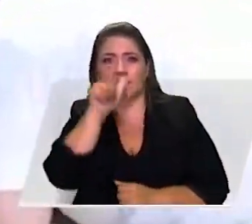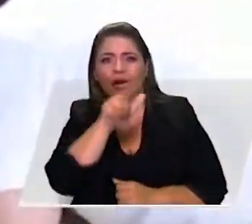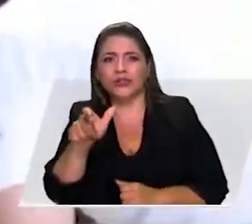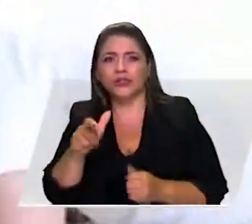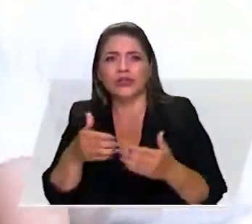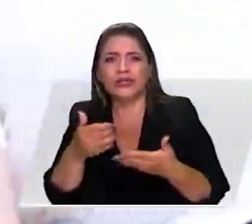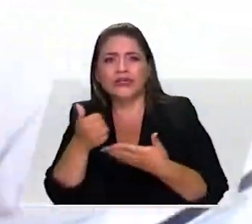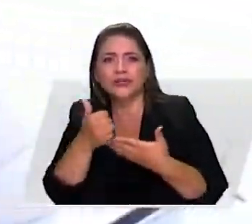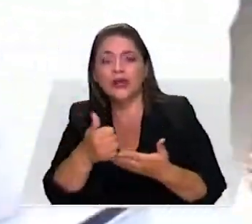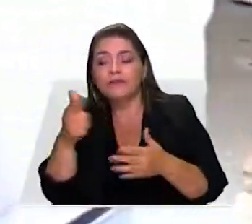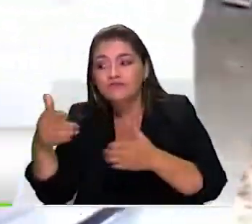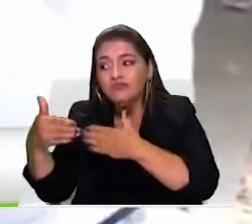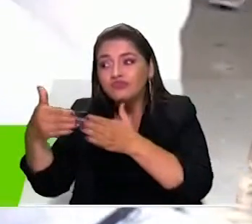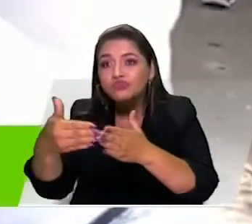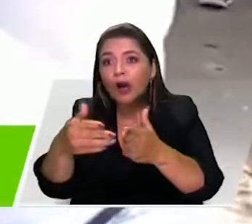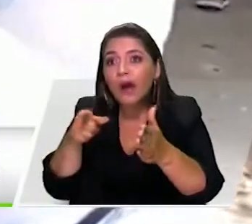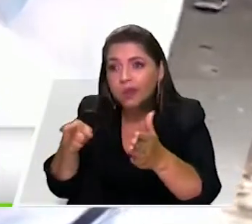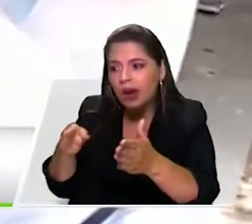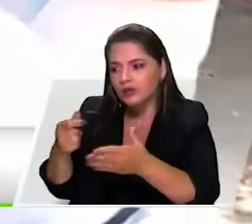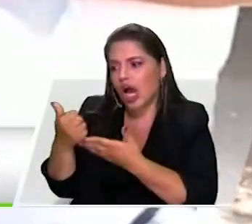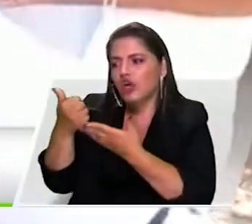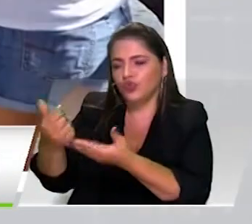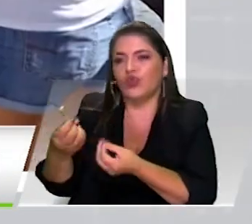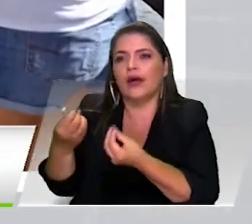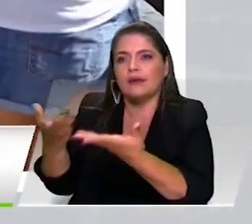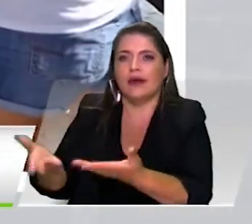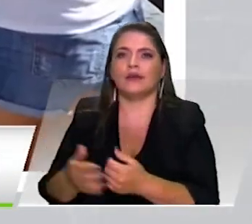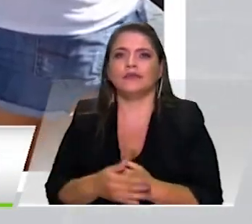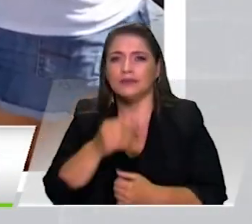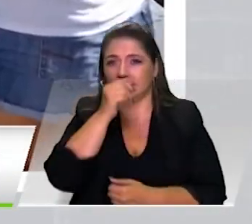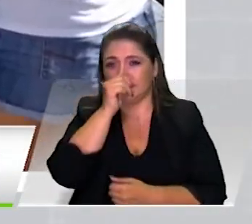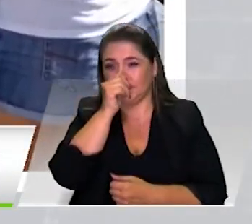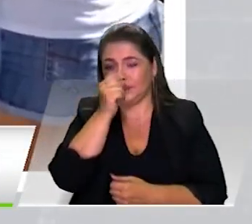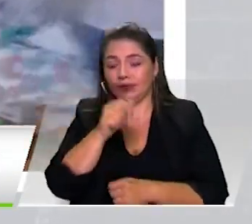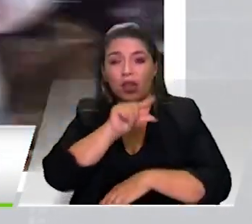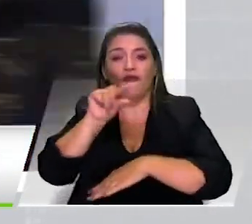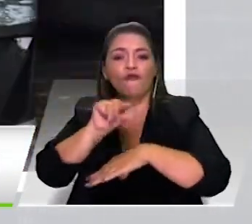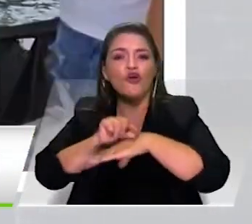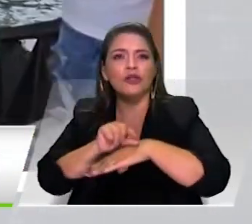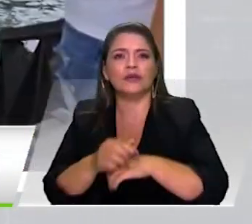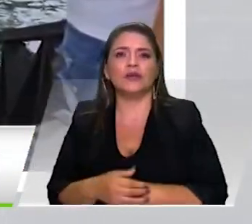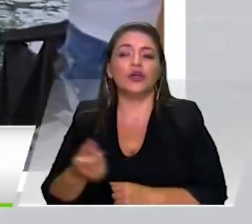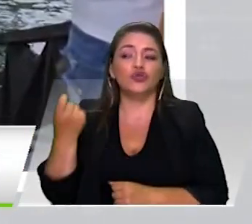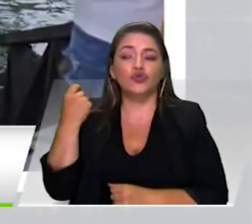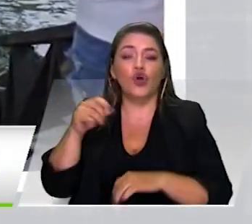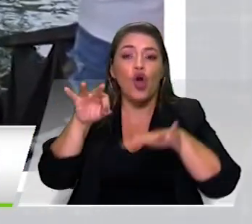Acaban de llegar en un bote y vamos a proceder a entregarles. Esta fundación inició labores hace